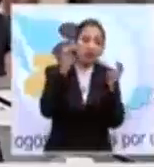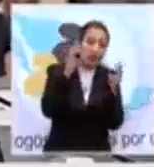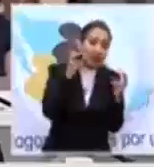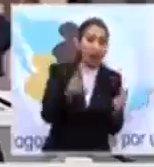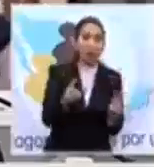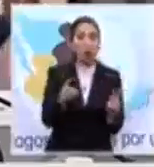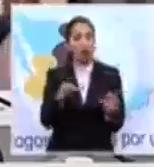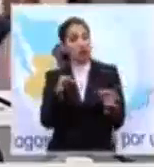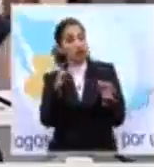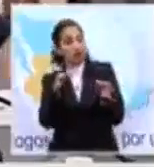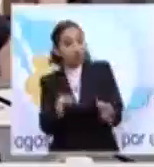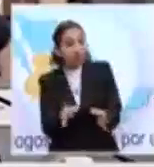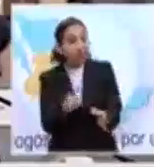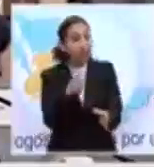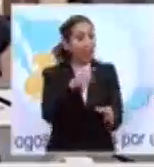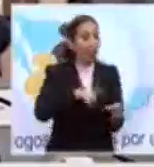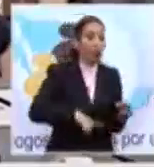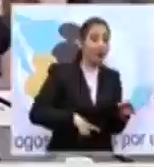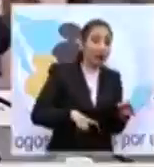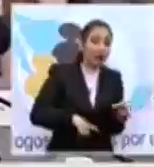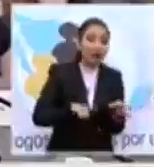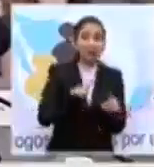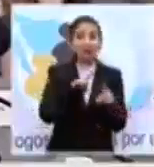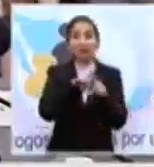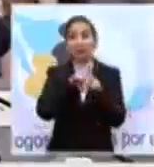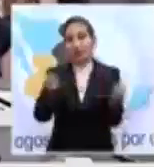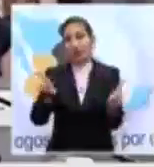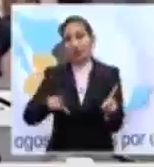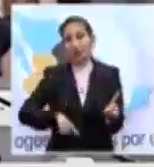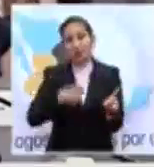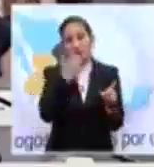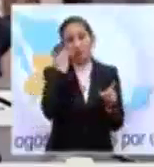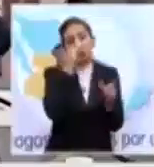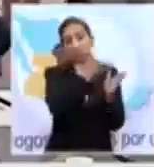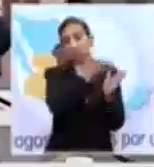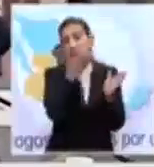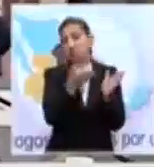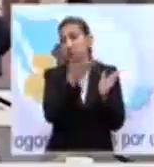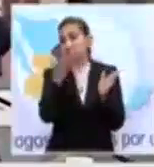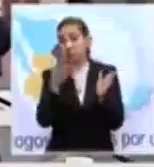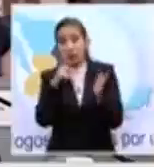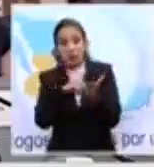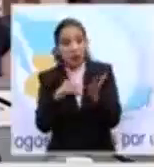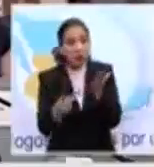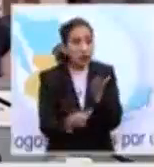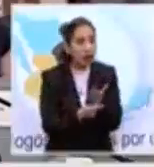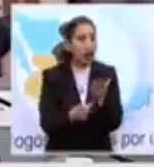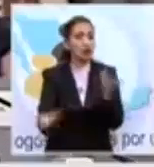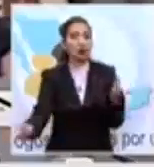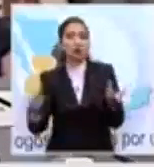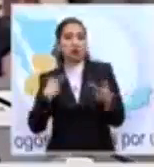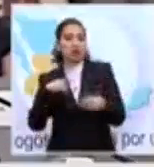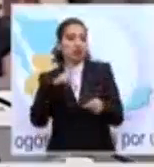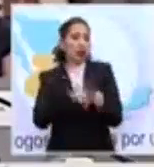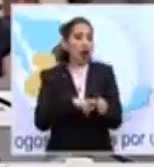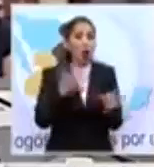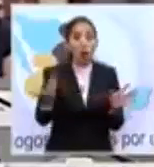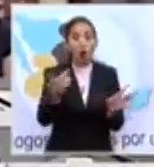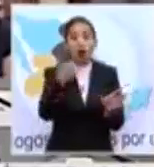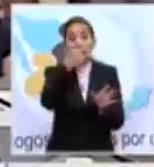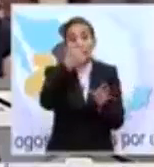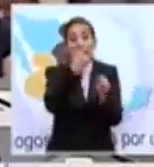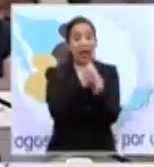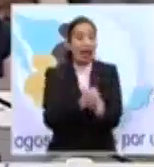aspectos de legitimación del Estado, de los diferentes gobiernos, de proyectos personales o